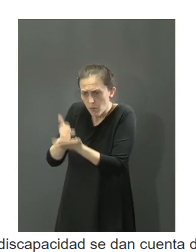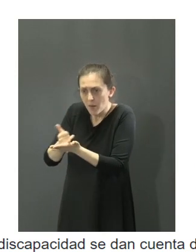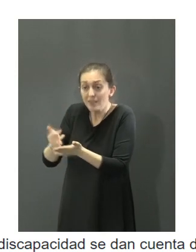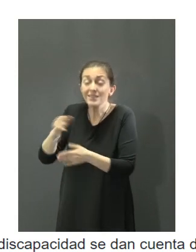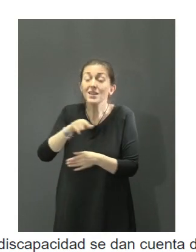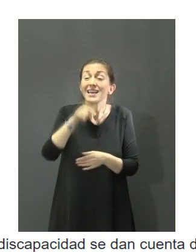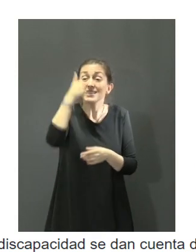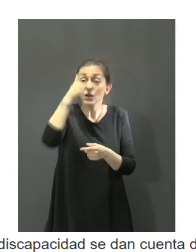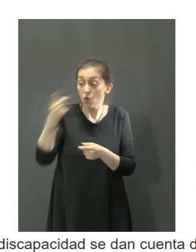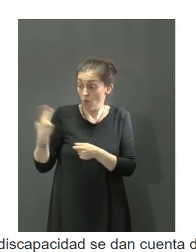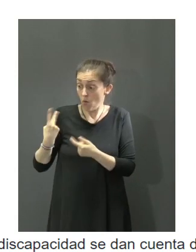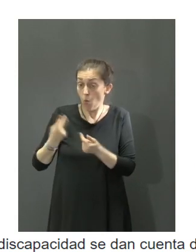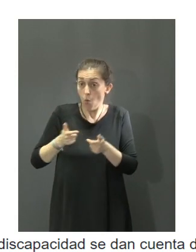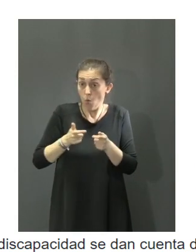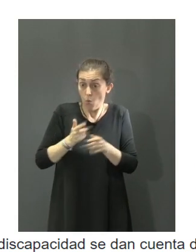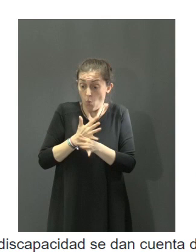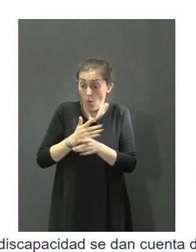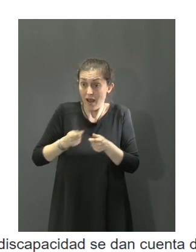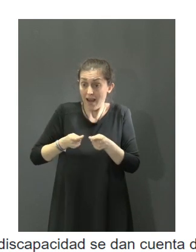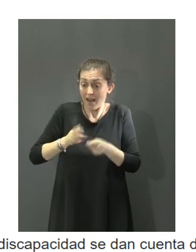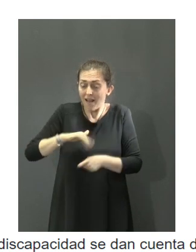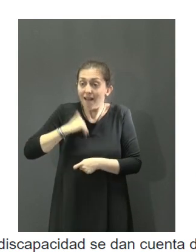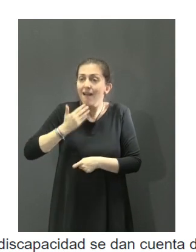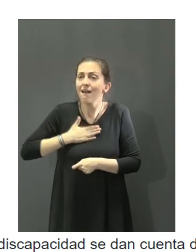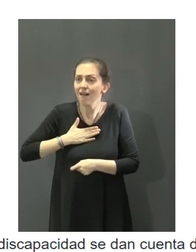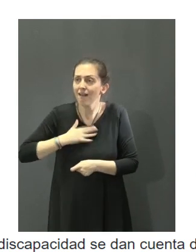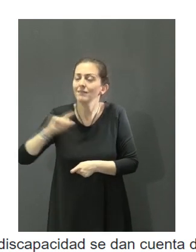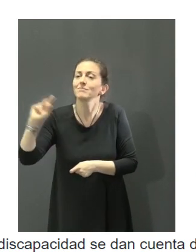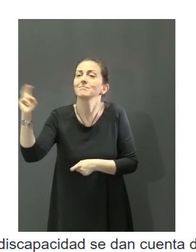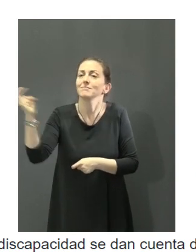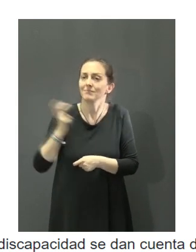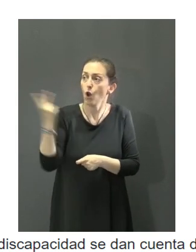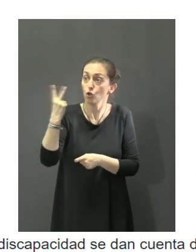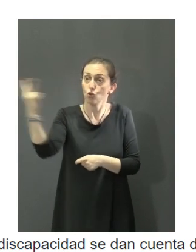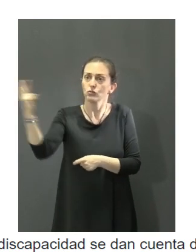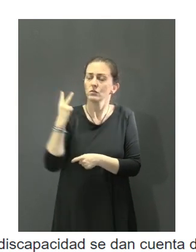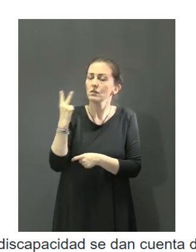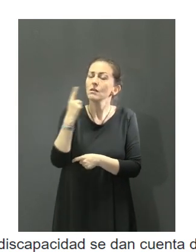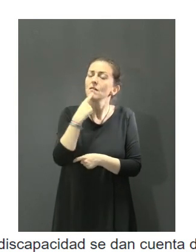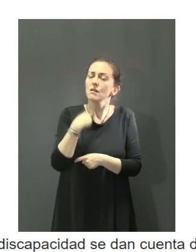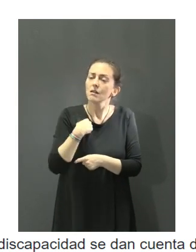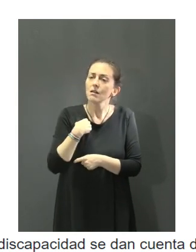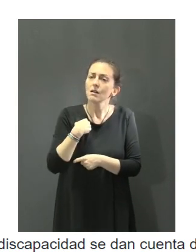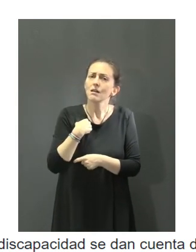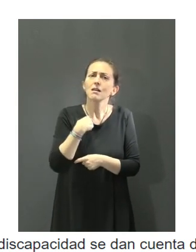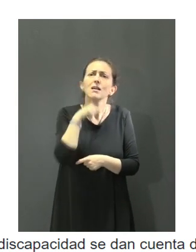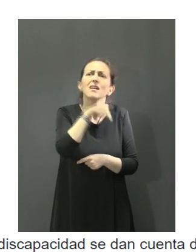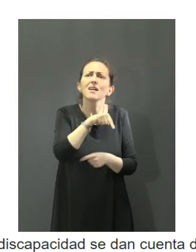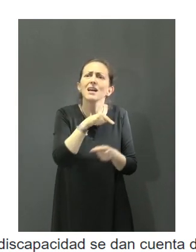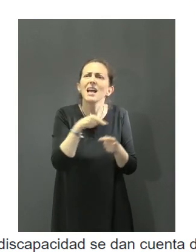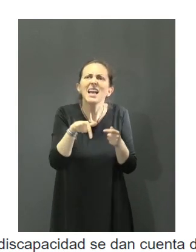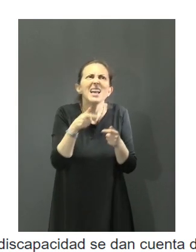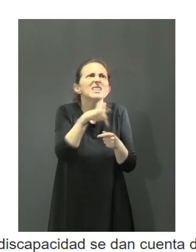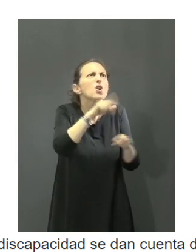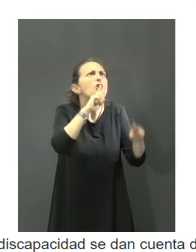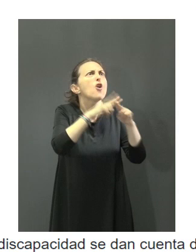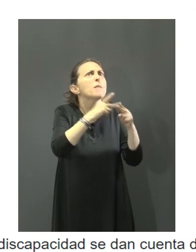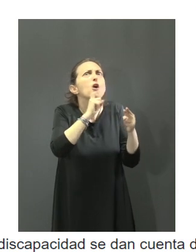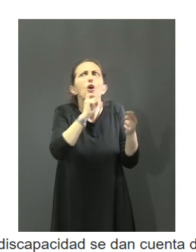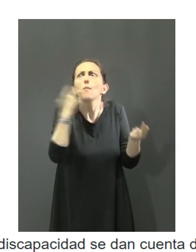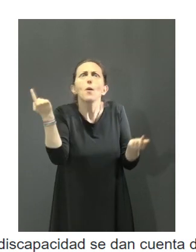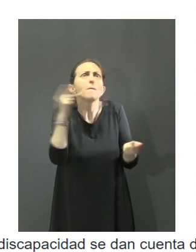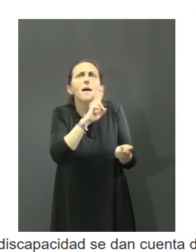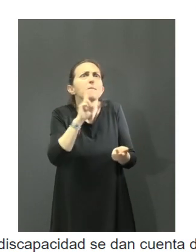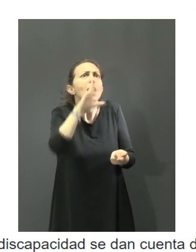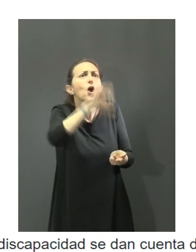chico se puso a jugar conmigo y al día siguiente vino con su madre y me dijo: ¿cómo se llama esto? Para decirle a mi madre que me lo compre. La